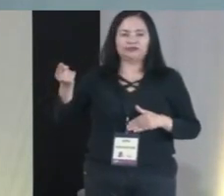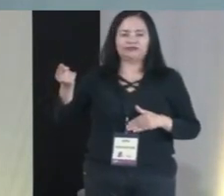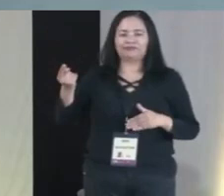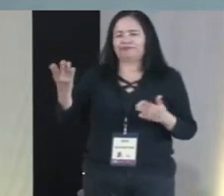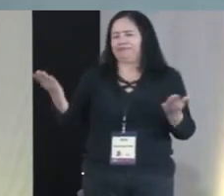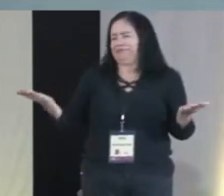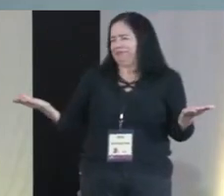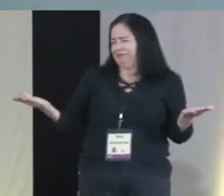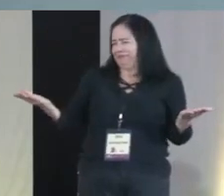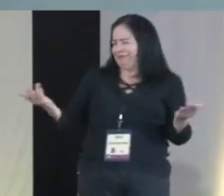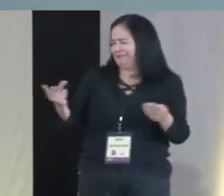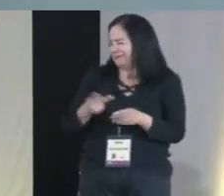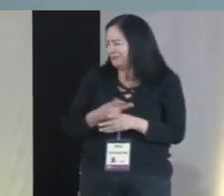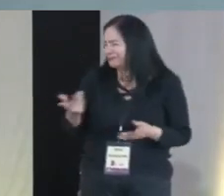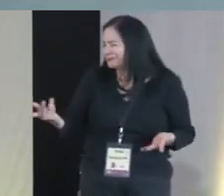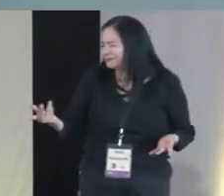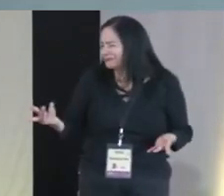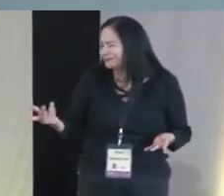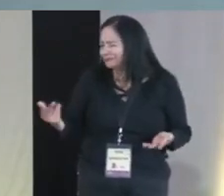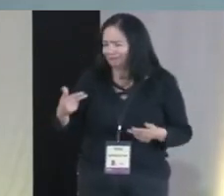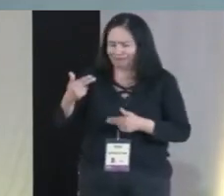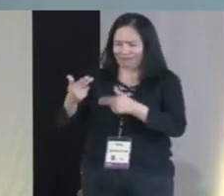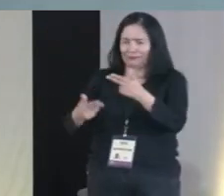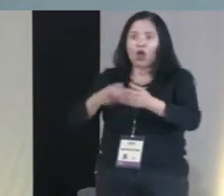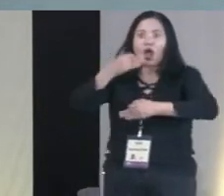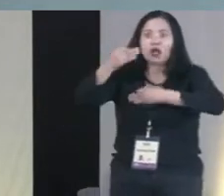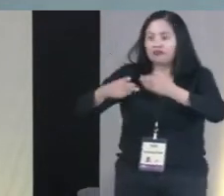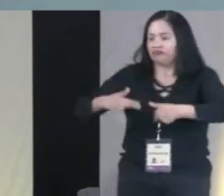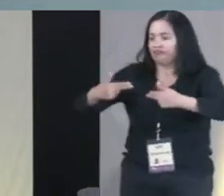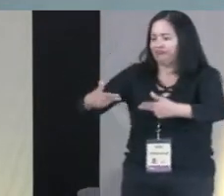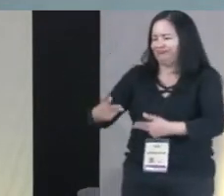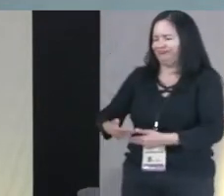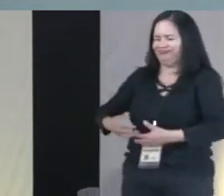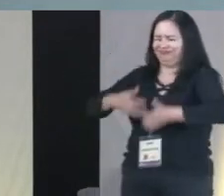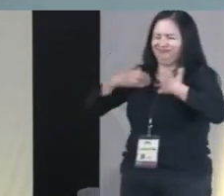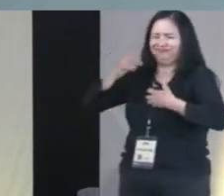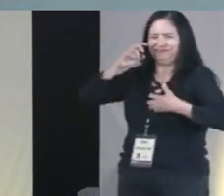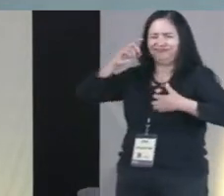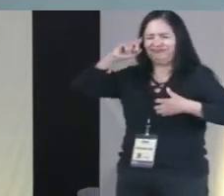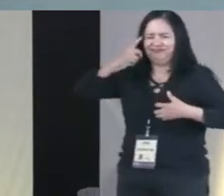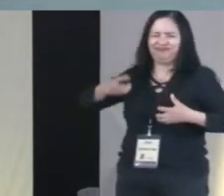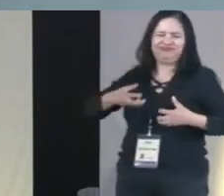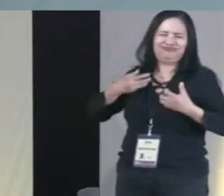pues qué pinche gloria es esa de que tus descendientes te detesten, ¿no?